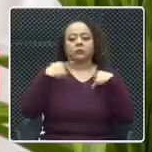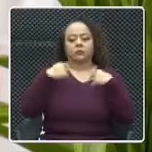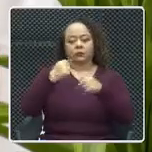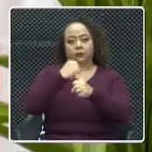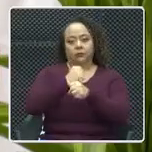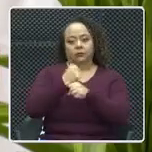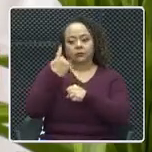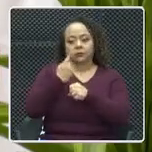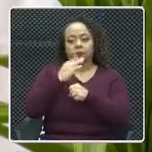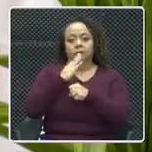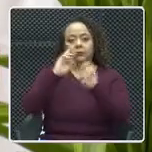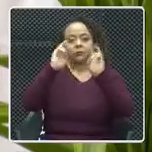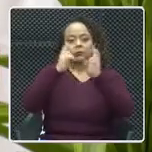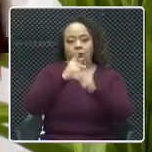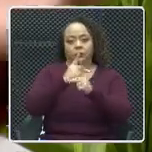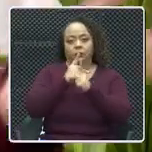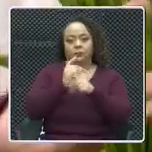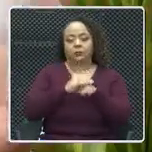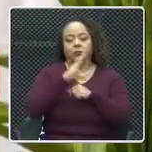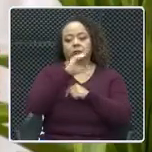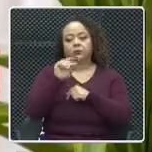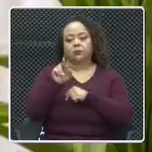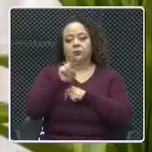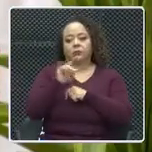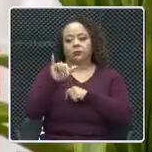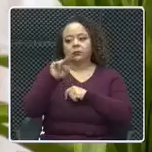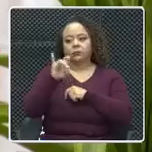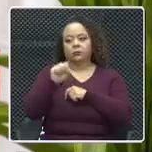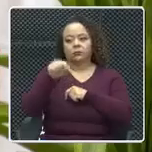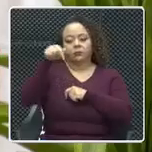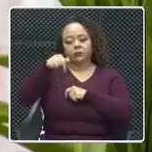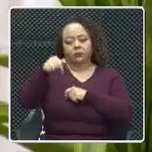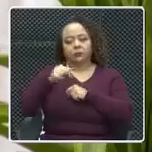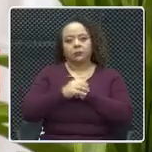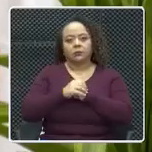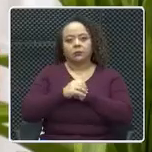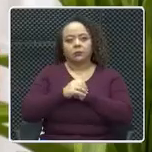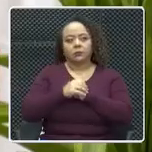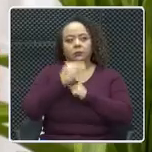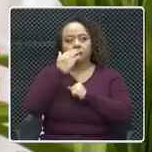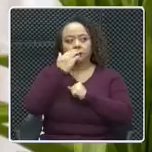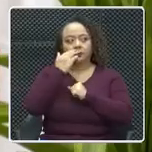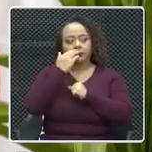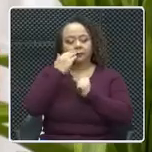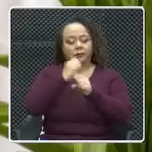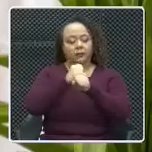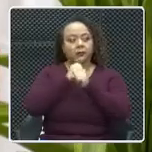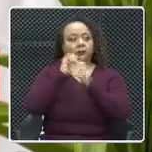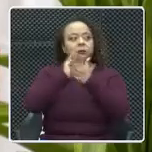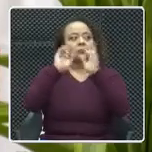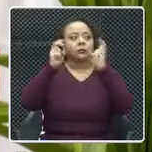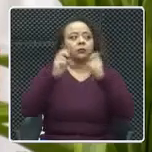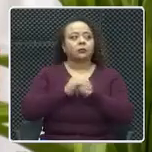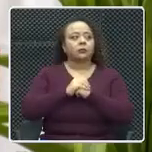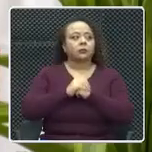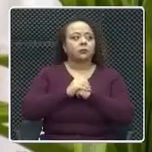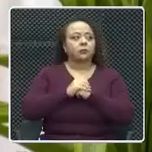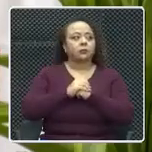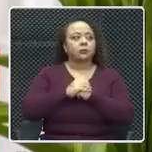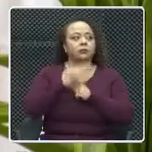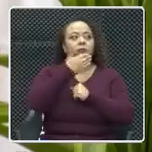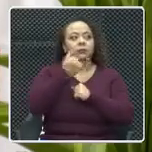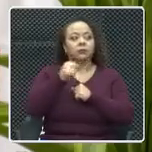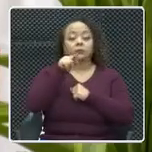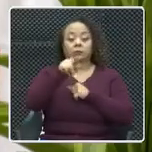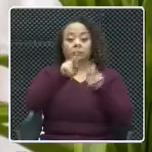les hablamos sobre el tema de la prevención claro. y las compañeras del IMSS hoy nos vienen a ratificar ese tema. Es mejor que